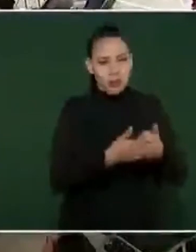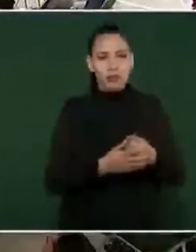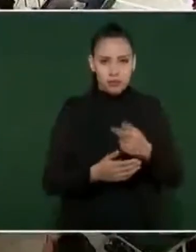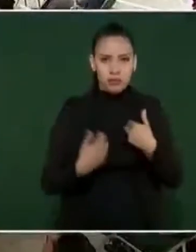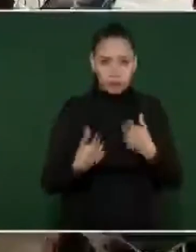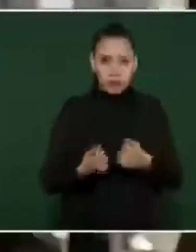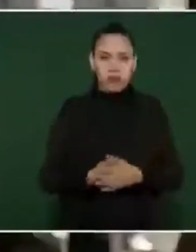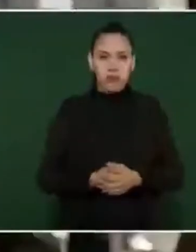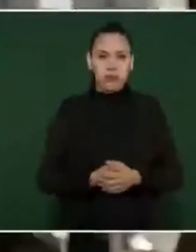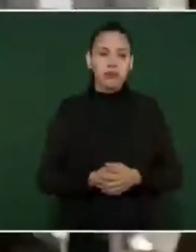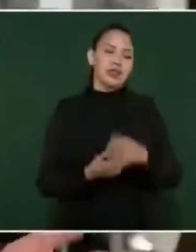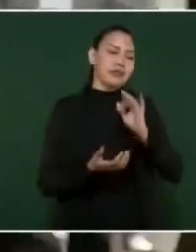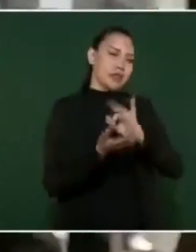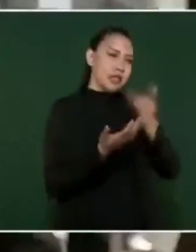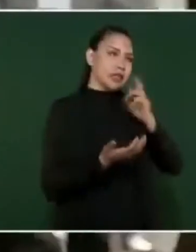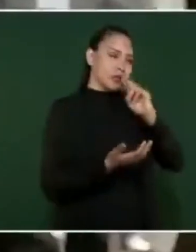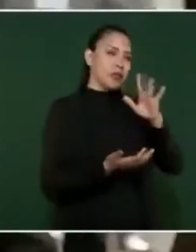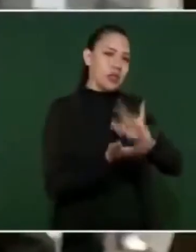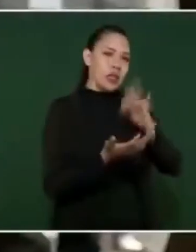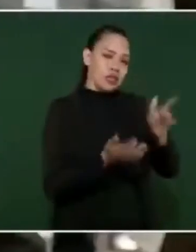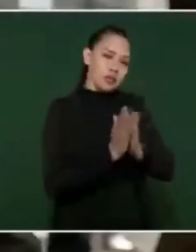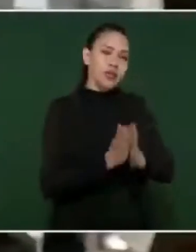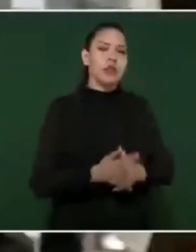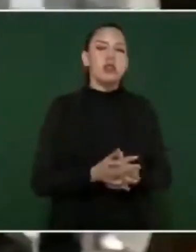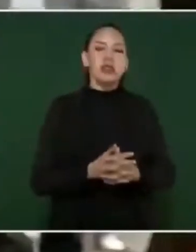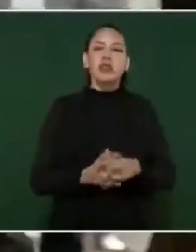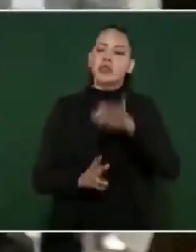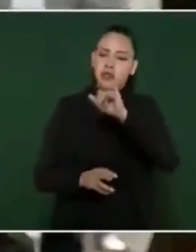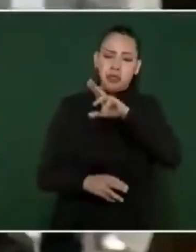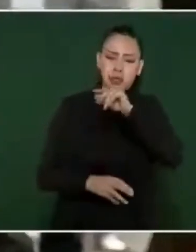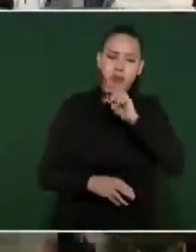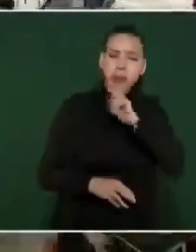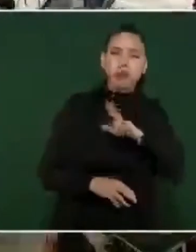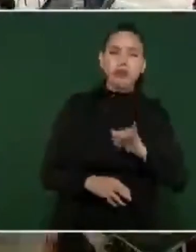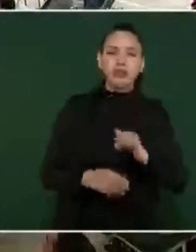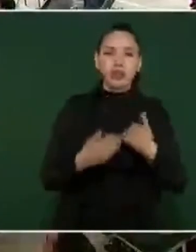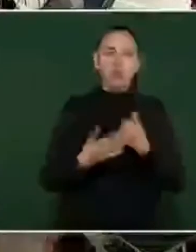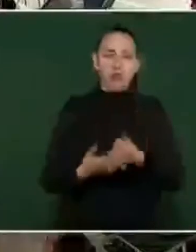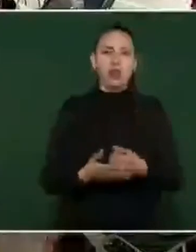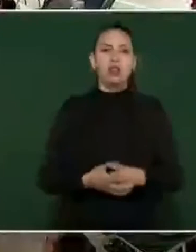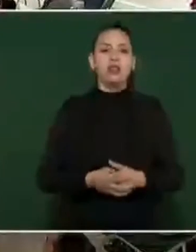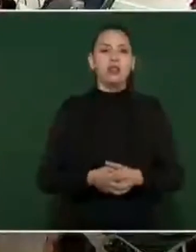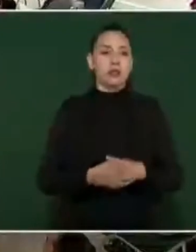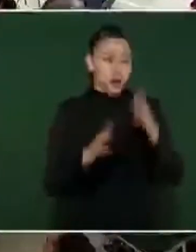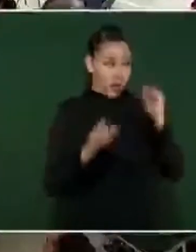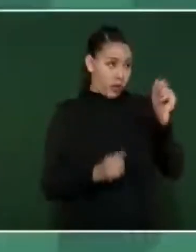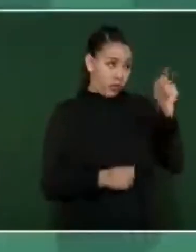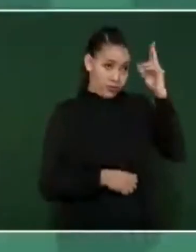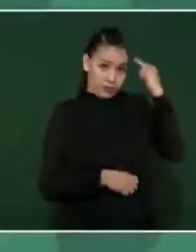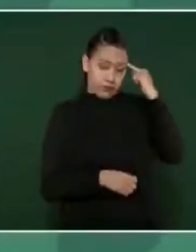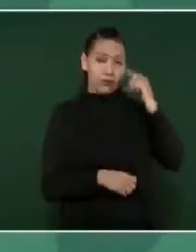doctor? Gracias, presidente. Ya.